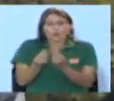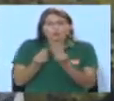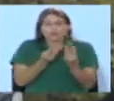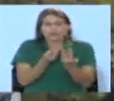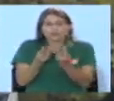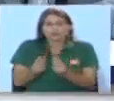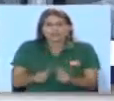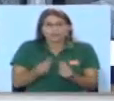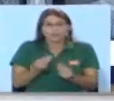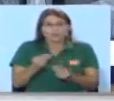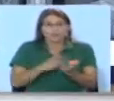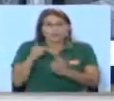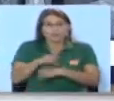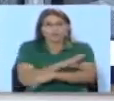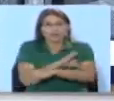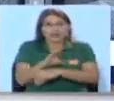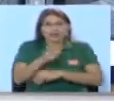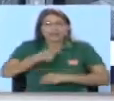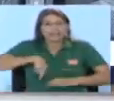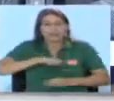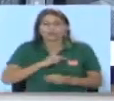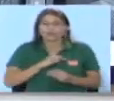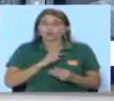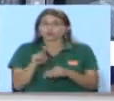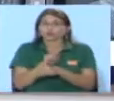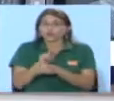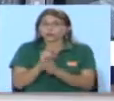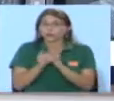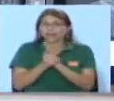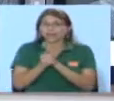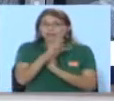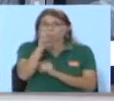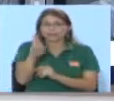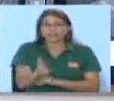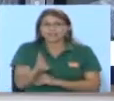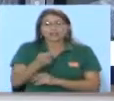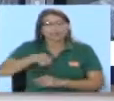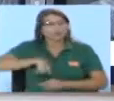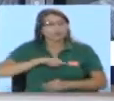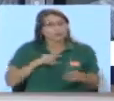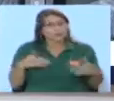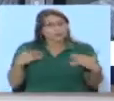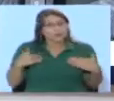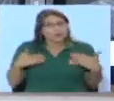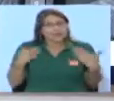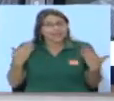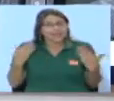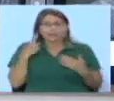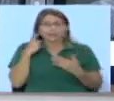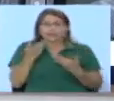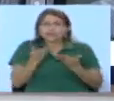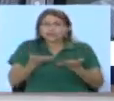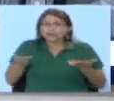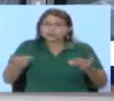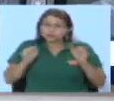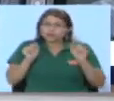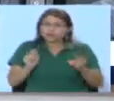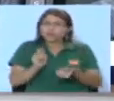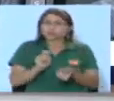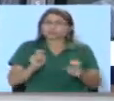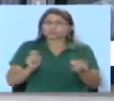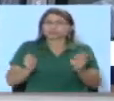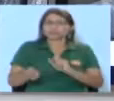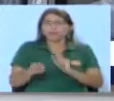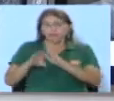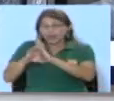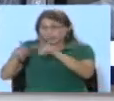el talento costarricense, estamos muy contentos con la maleabilidad del recurso. O sea, alguien que tiene un talento, yo lo agarro y lo meto en una